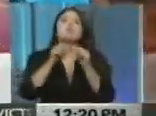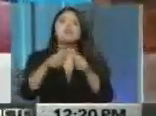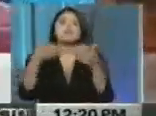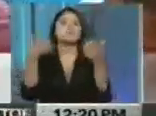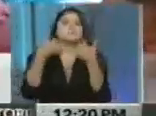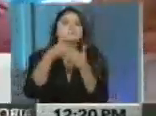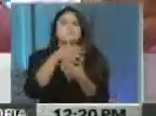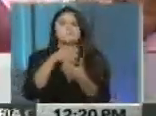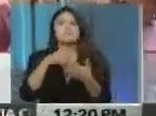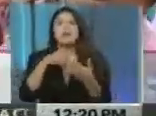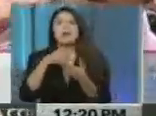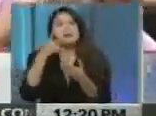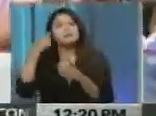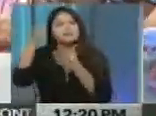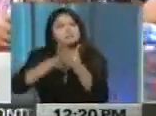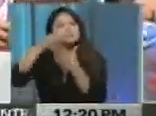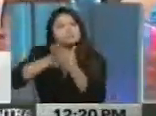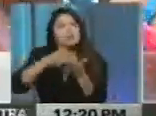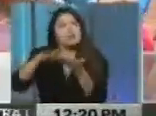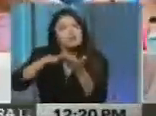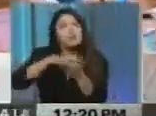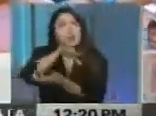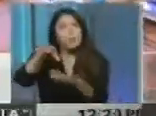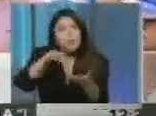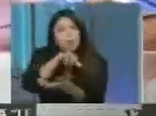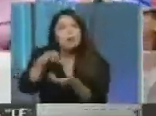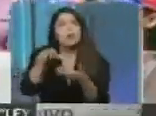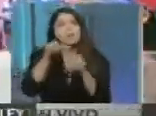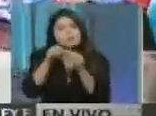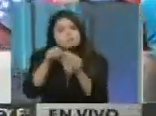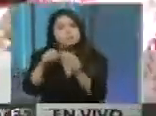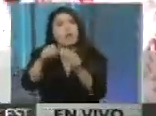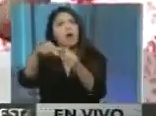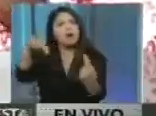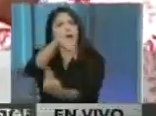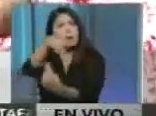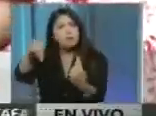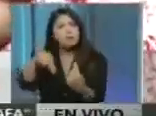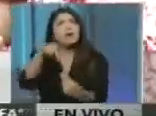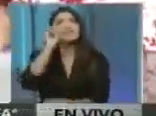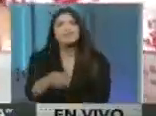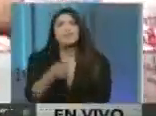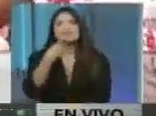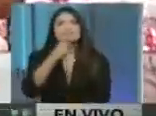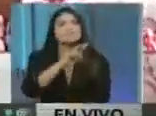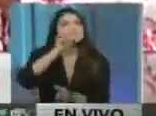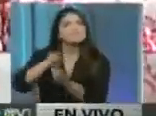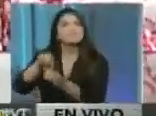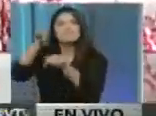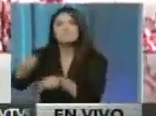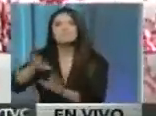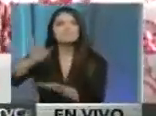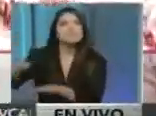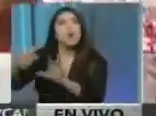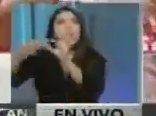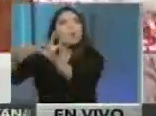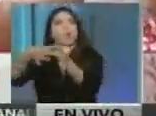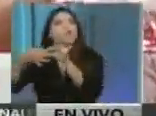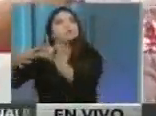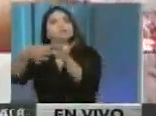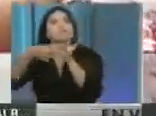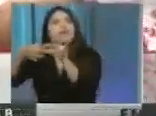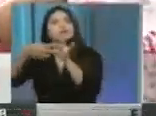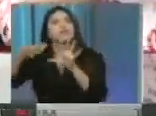peleando contra los problemas para seguir avanzando en revolución, tiene que cerrar filas, mantenernos unidos